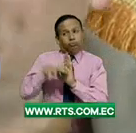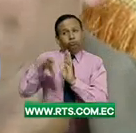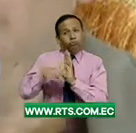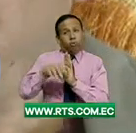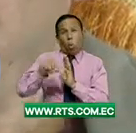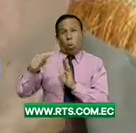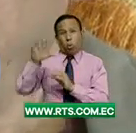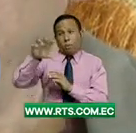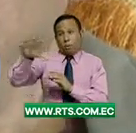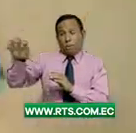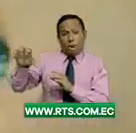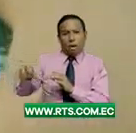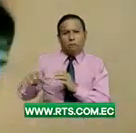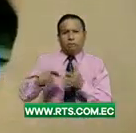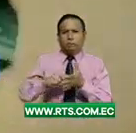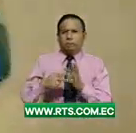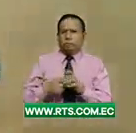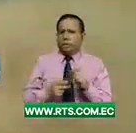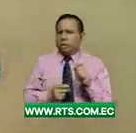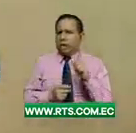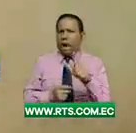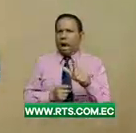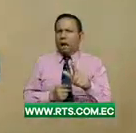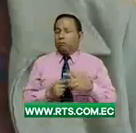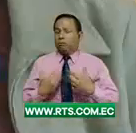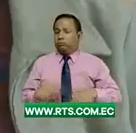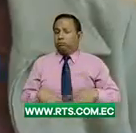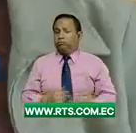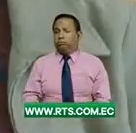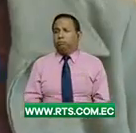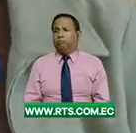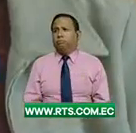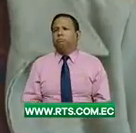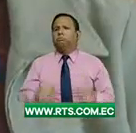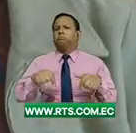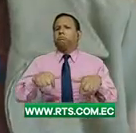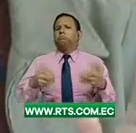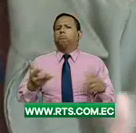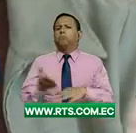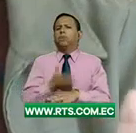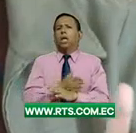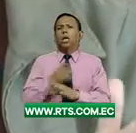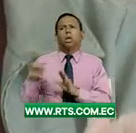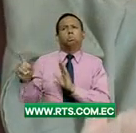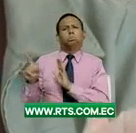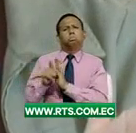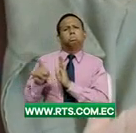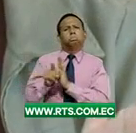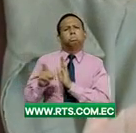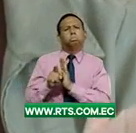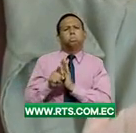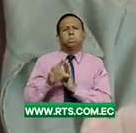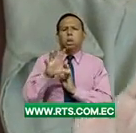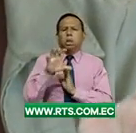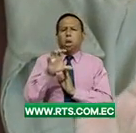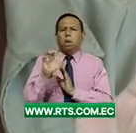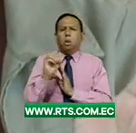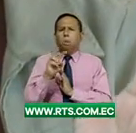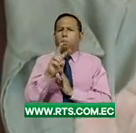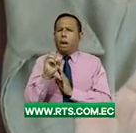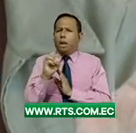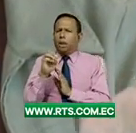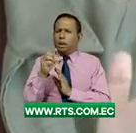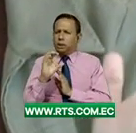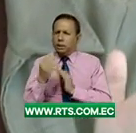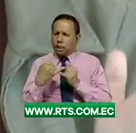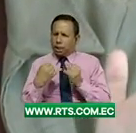caras en toda la historia. Antes estábamos importando entre 15 y 20 centavos por kilovatio. Este momento nos